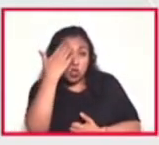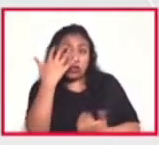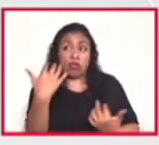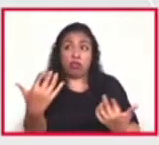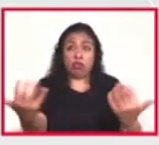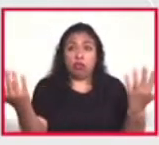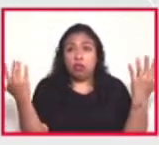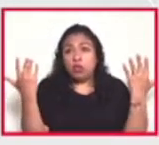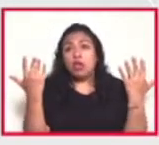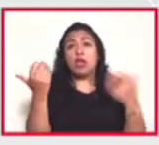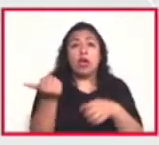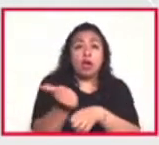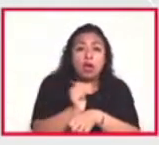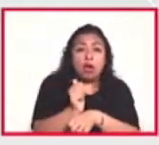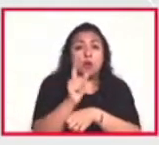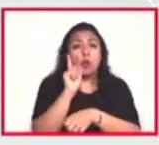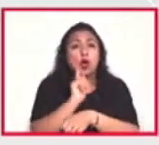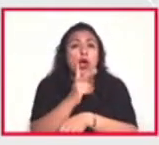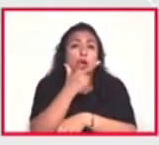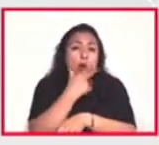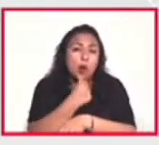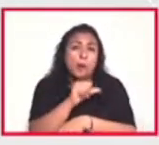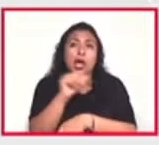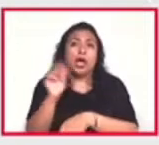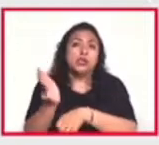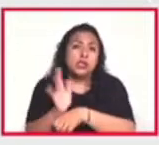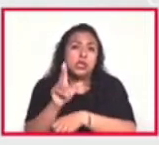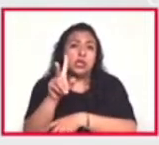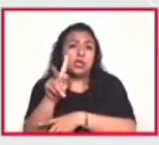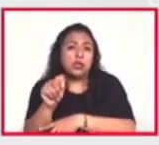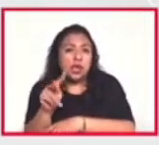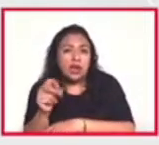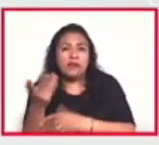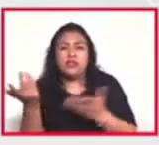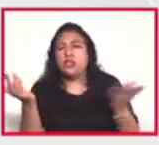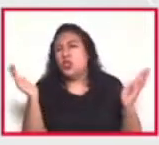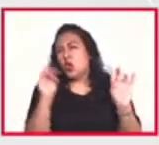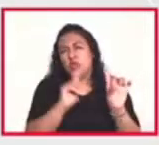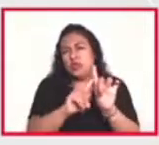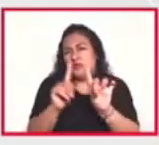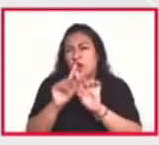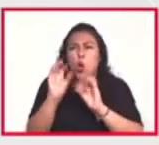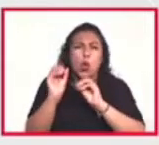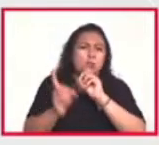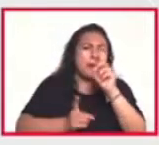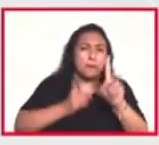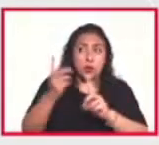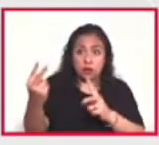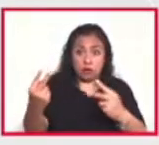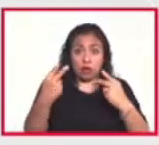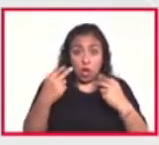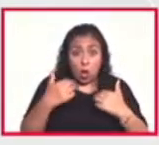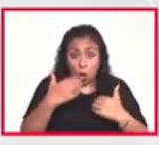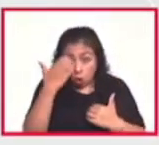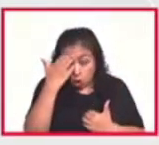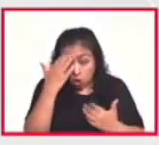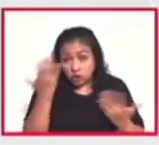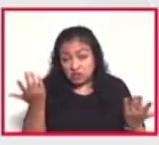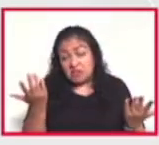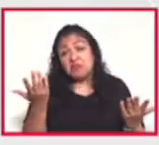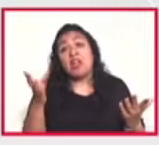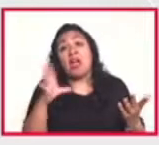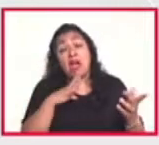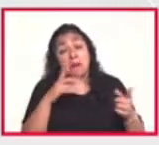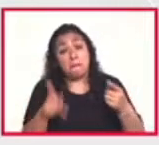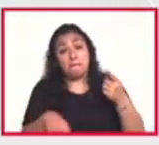sea actrices, actores, por el cine, por la televisión, por las telenovelas, o también deportistas conocidos, cumplen por lo menos con el